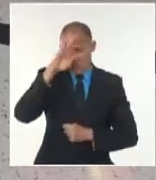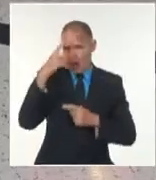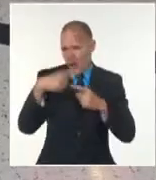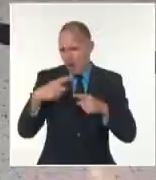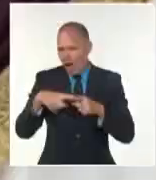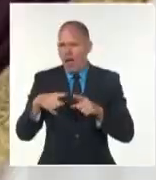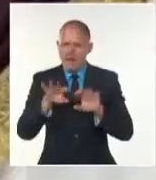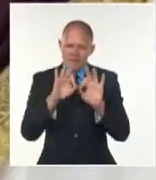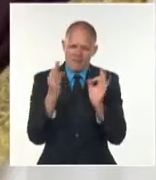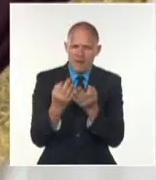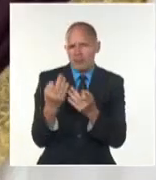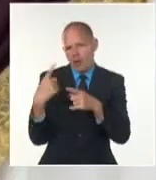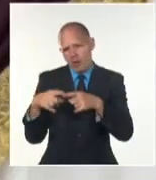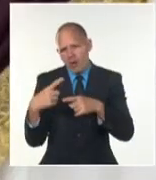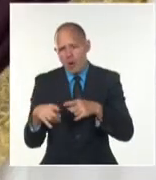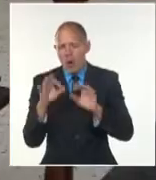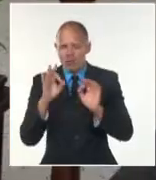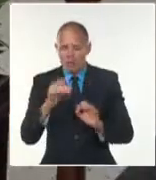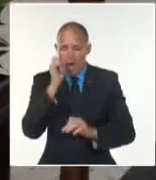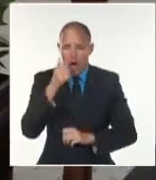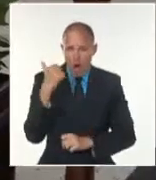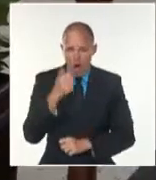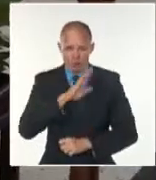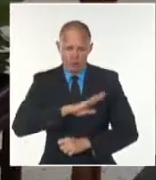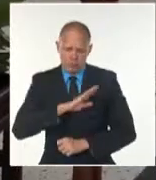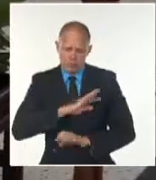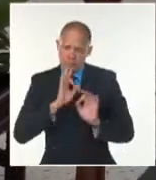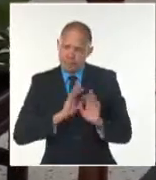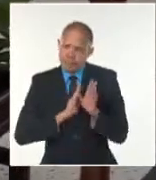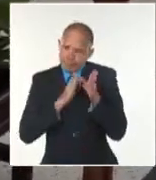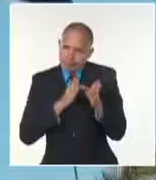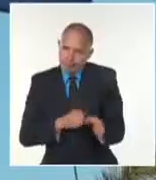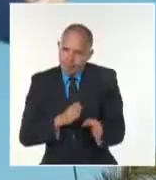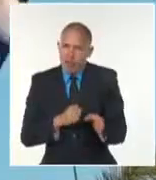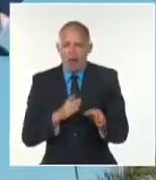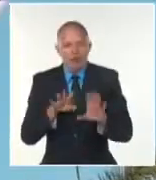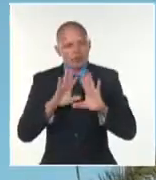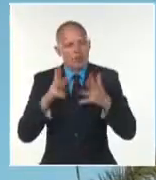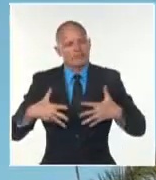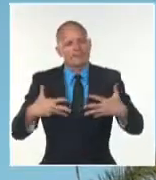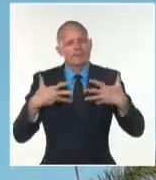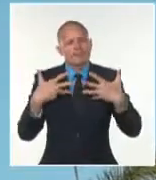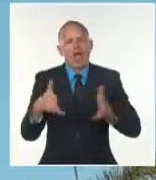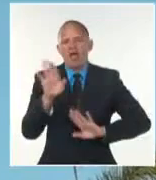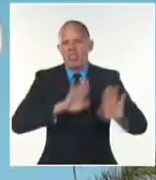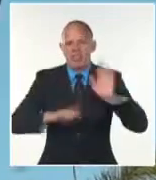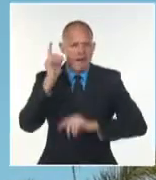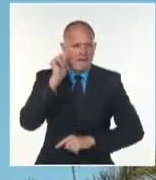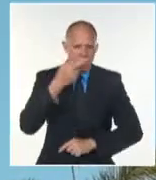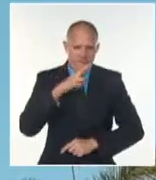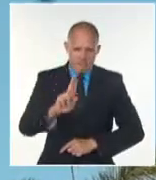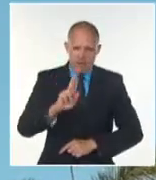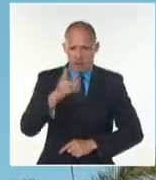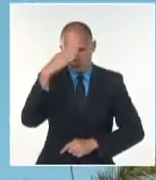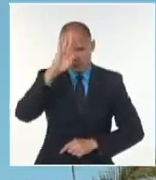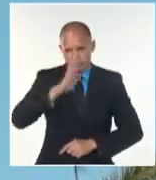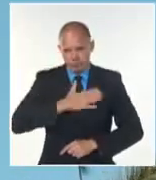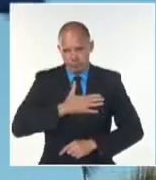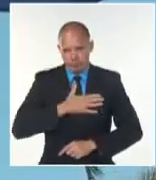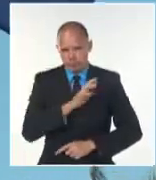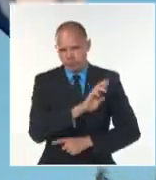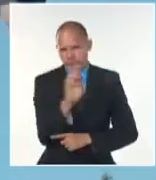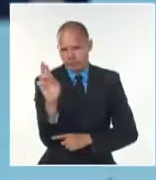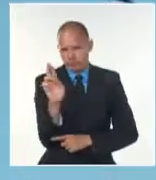familiares de quien con modestia y lealtad a Fidel y a Raúl consagrar su vida a lasf y a la defensa de la Revolución